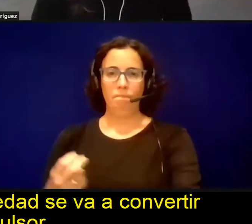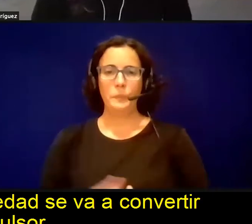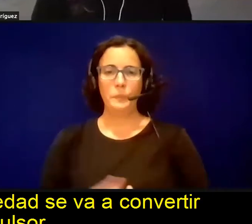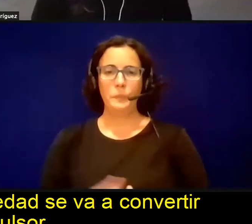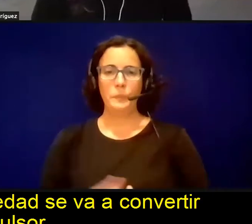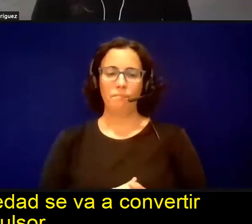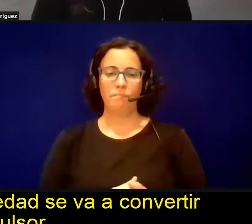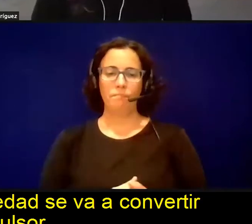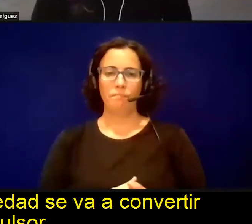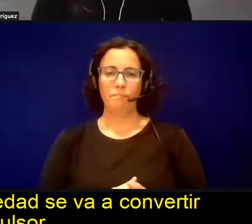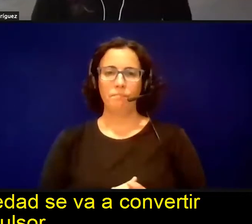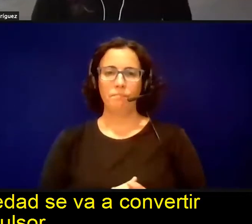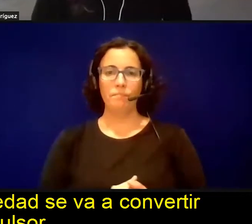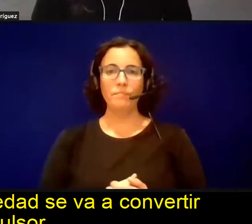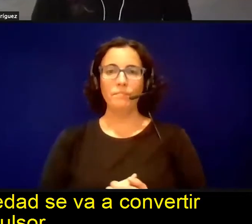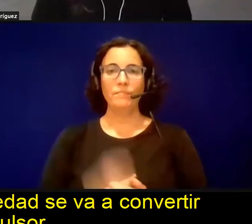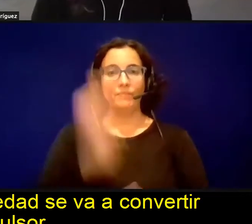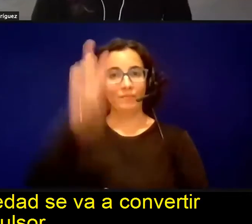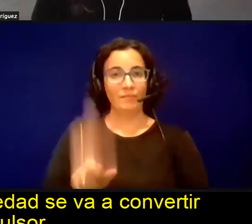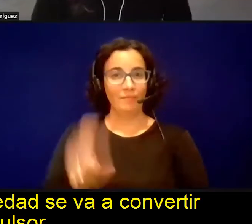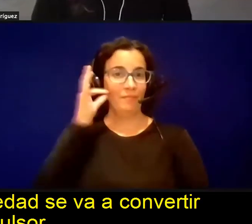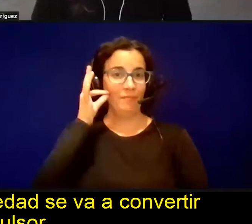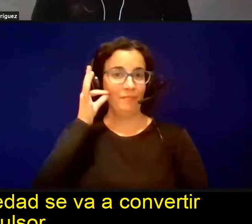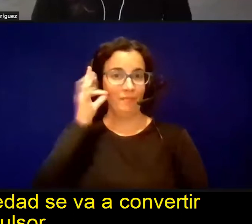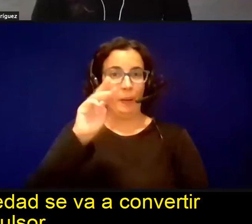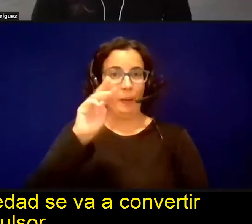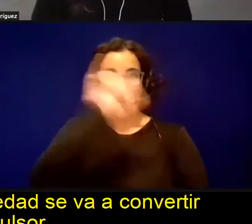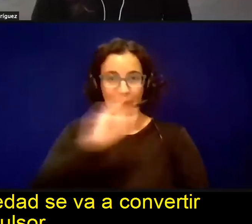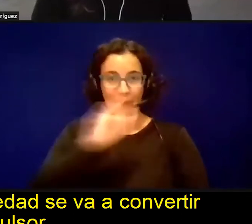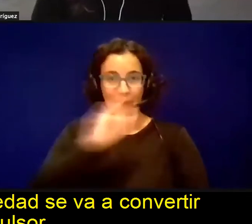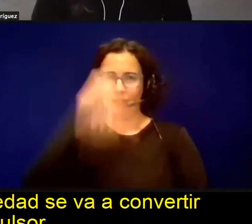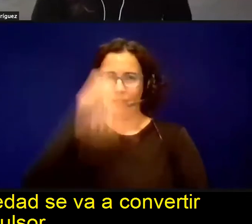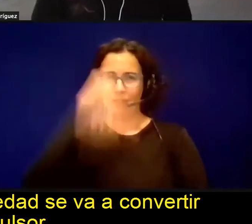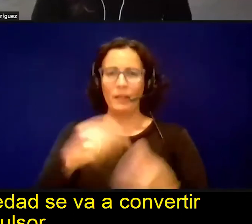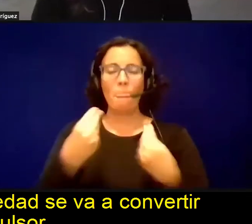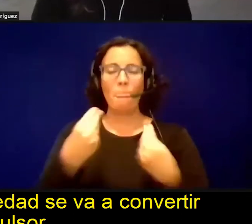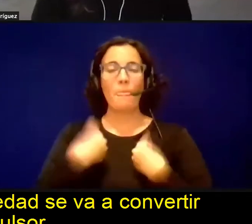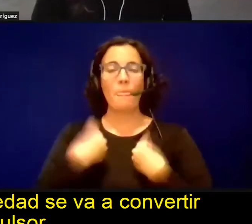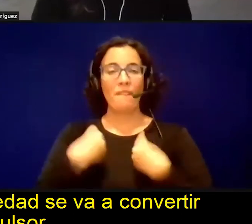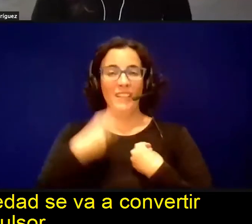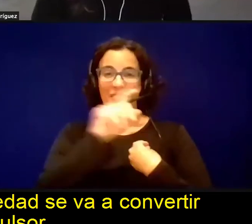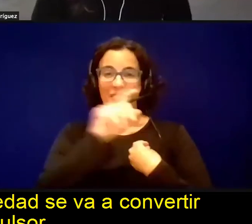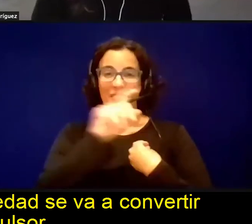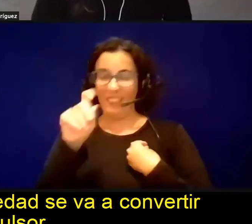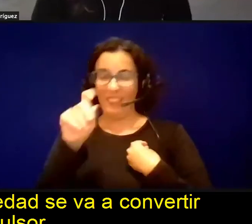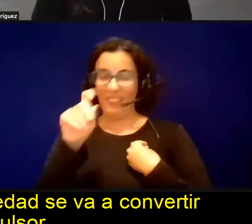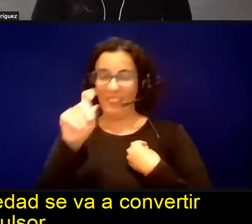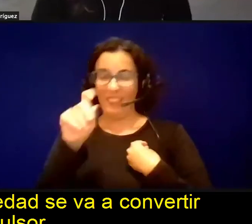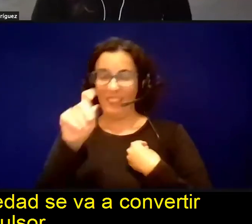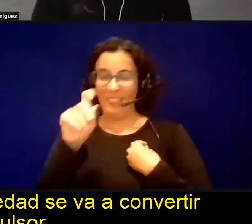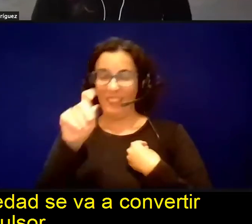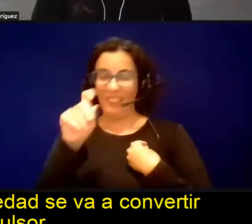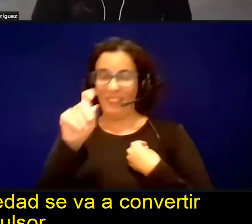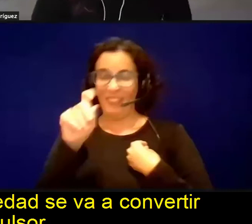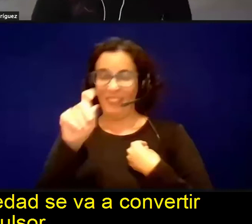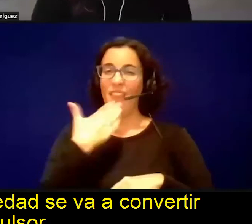Paz es una firme convencida de que al vivir 100 años, la edad se va a convertir en el vector impulsor, ¿no?, de la accesibilidad, de la inclusión de